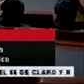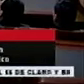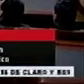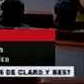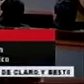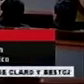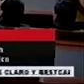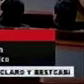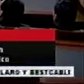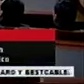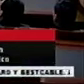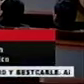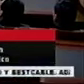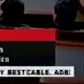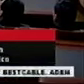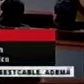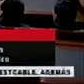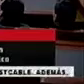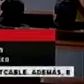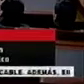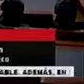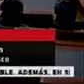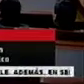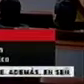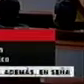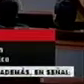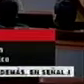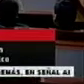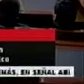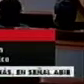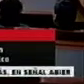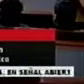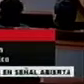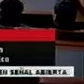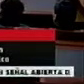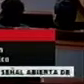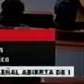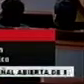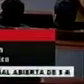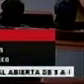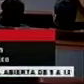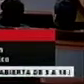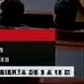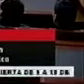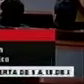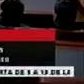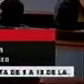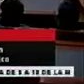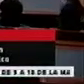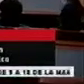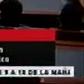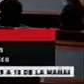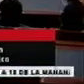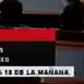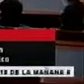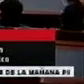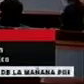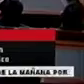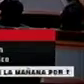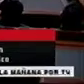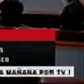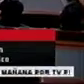de Políticas Públicas, exdiputado por ICA en el periodo 1985